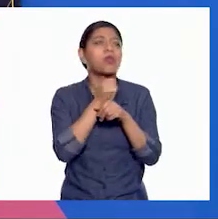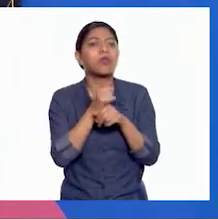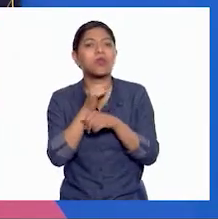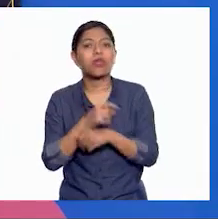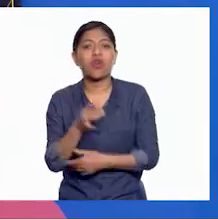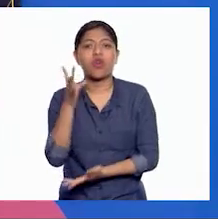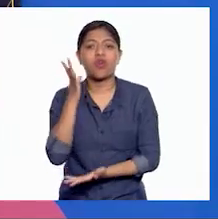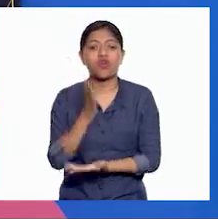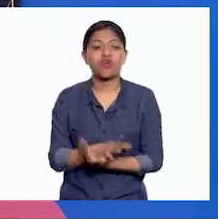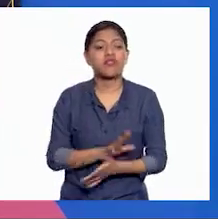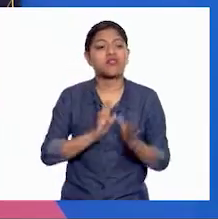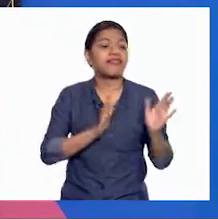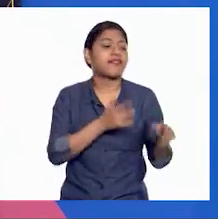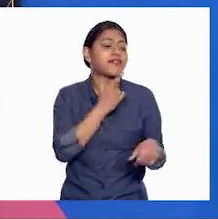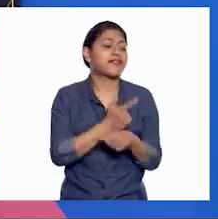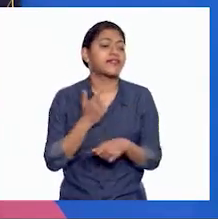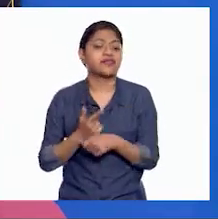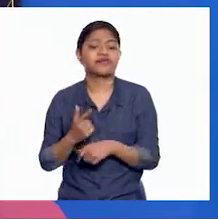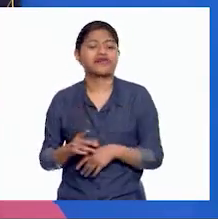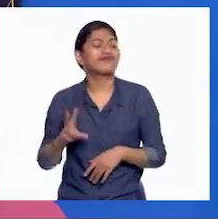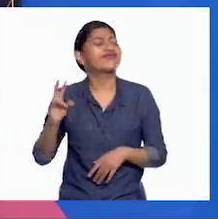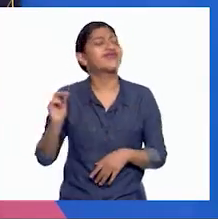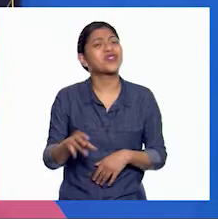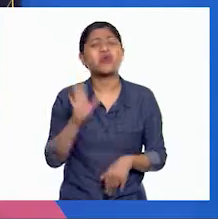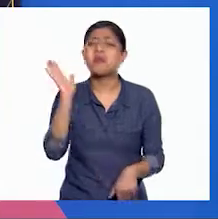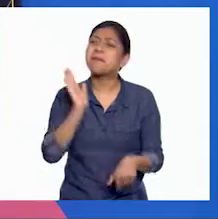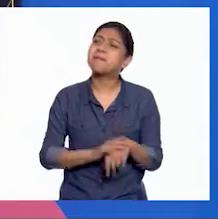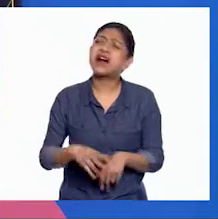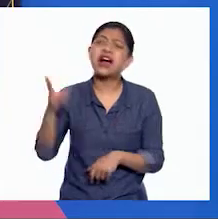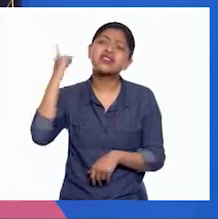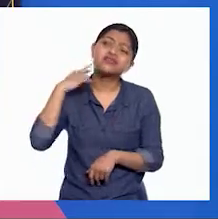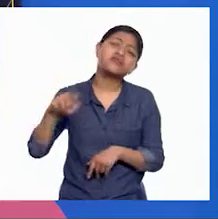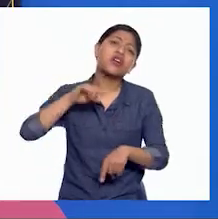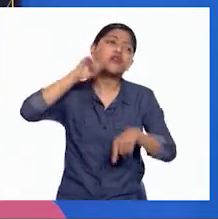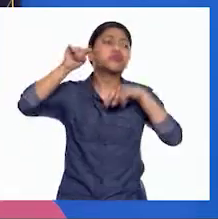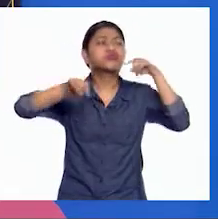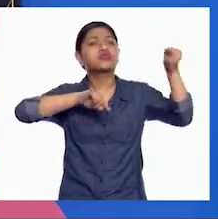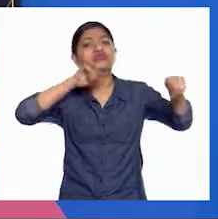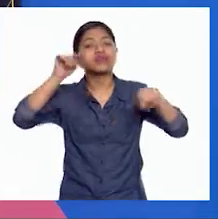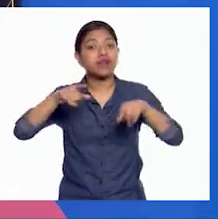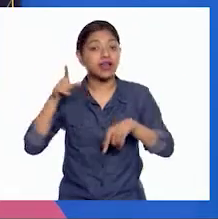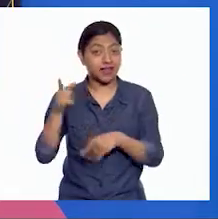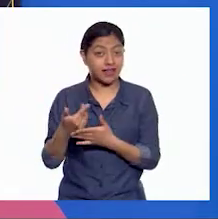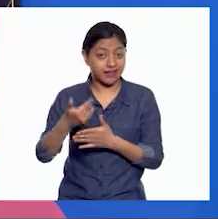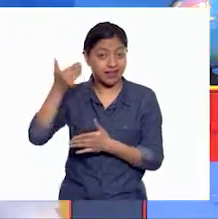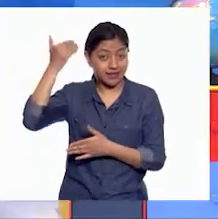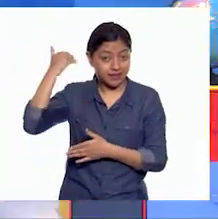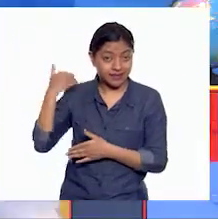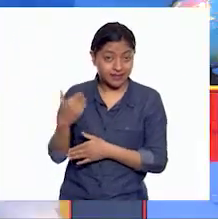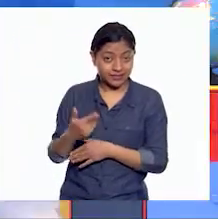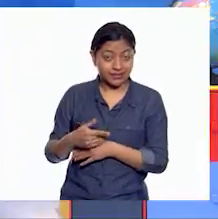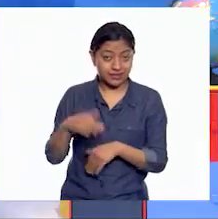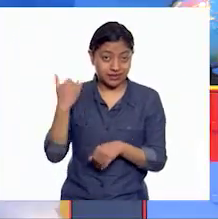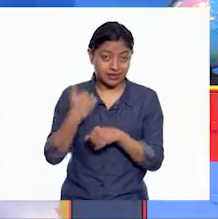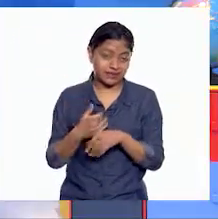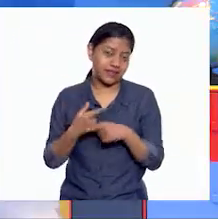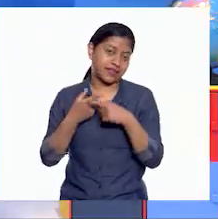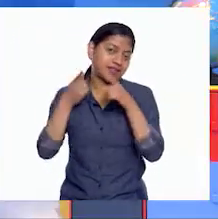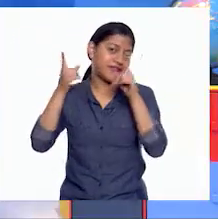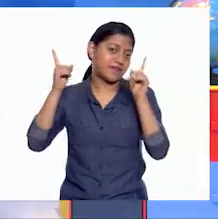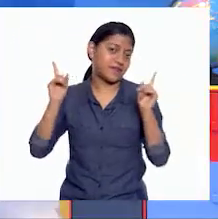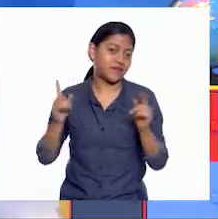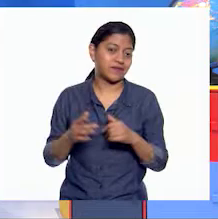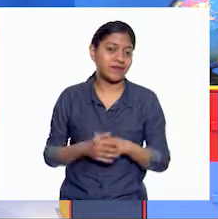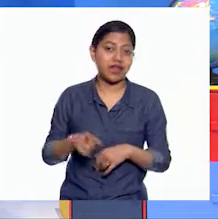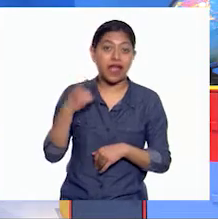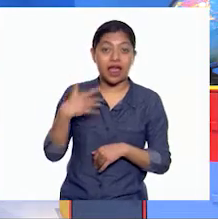bastaba con las cosas que tenía aquí, sino que él tenía que seguir viajando. Pero en ese tiempo las cosas no eran como ahora. No, no que tenía